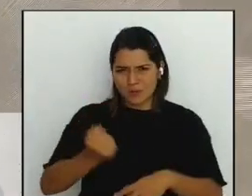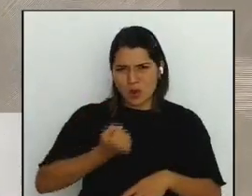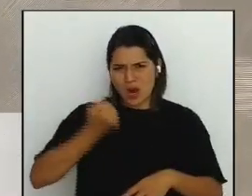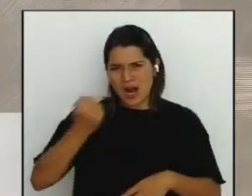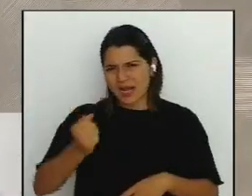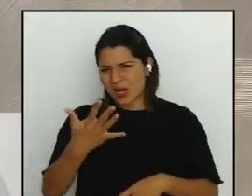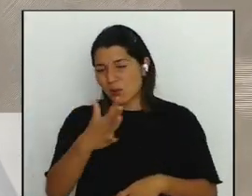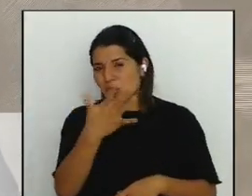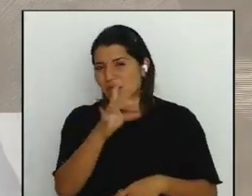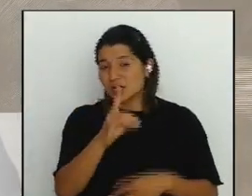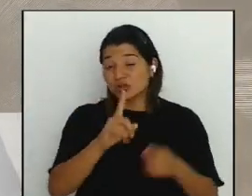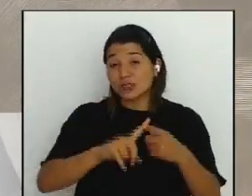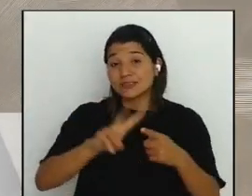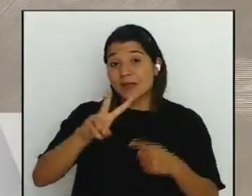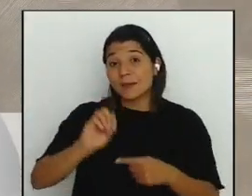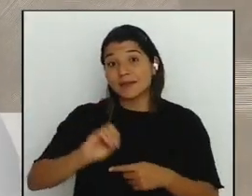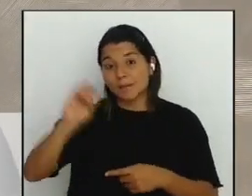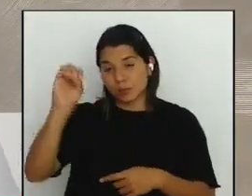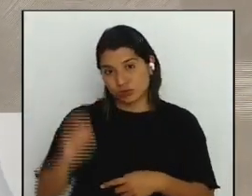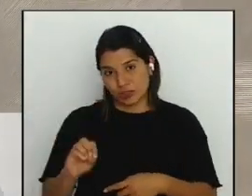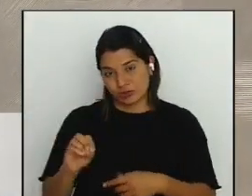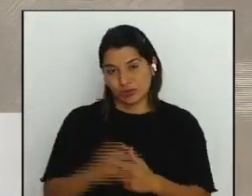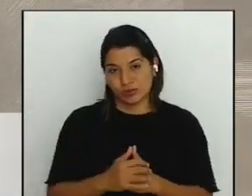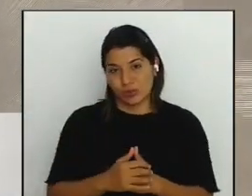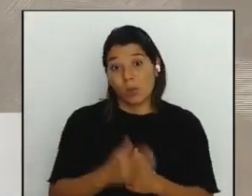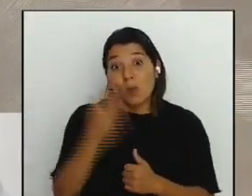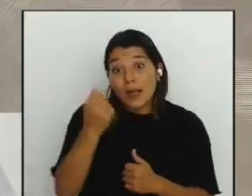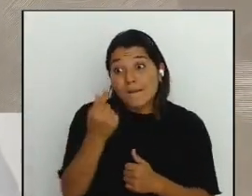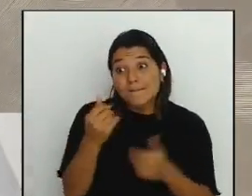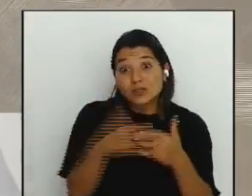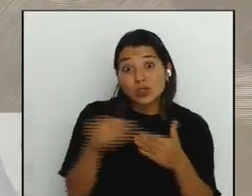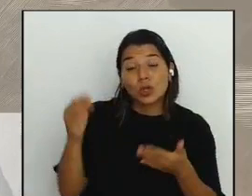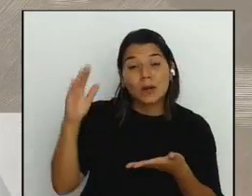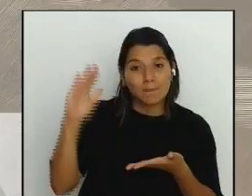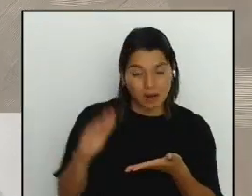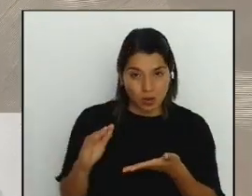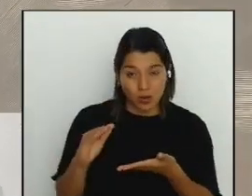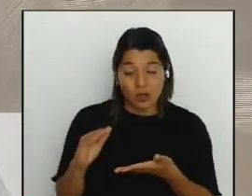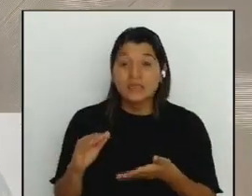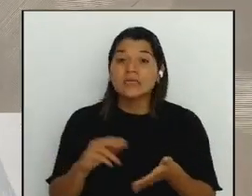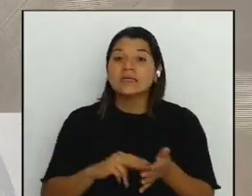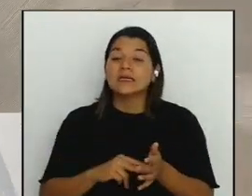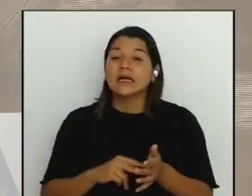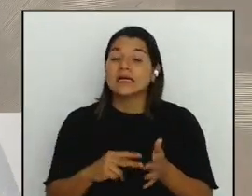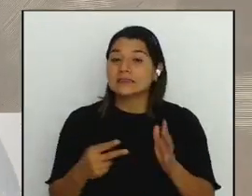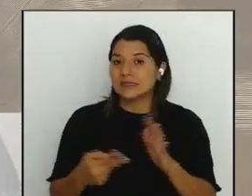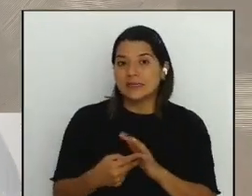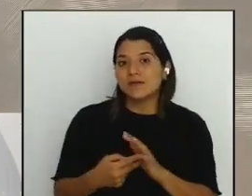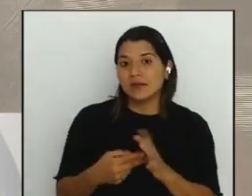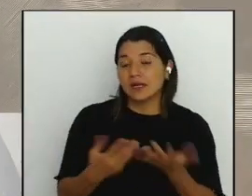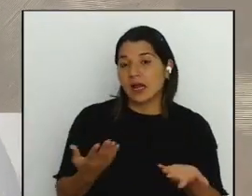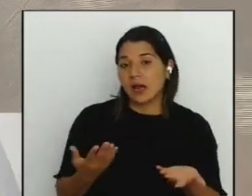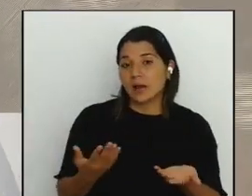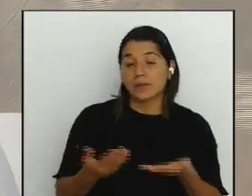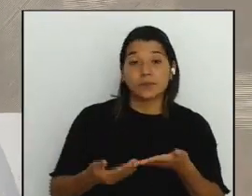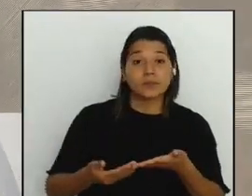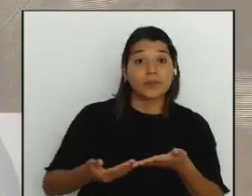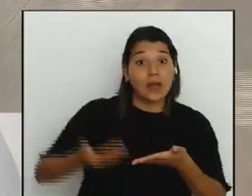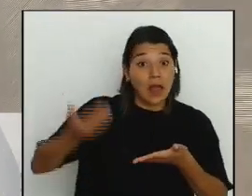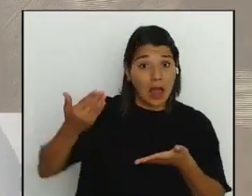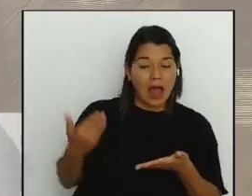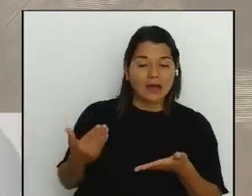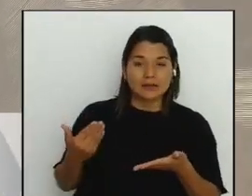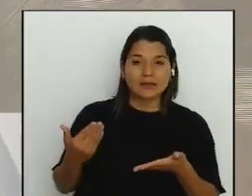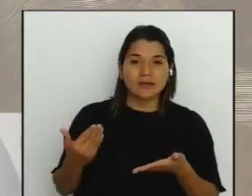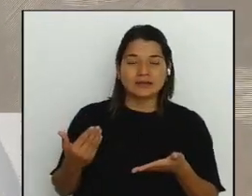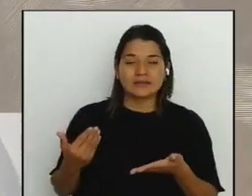dinero por la baja en el tipo de cambio. Estamos hablando en números que si antes, digamos, de